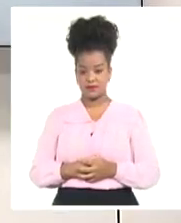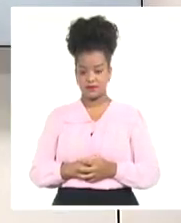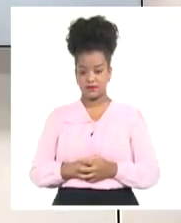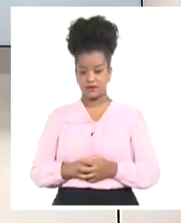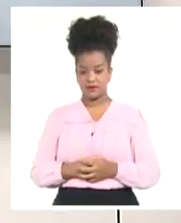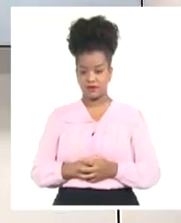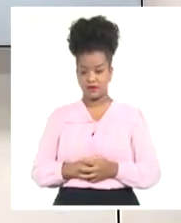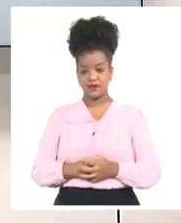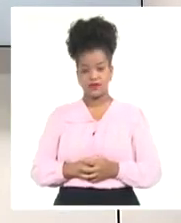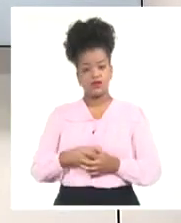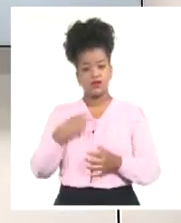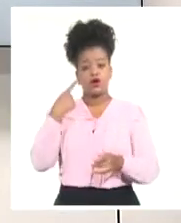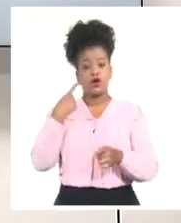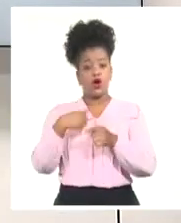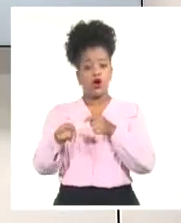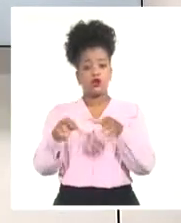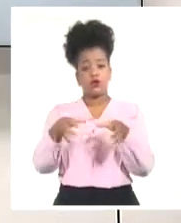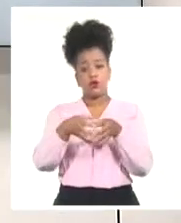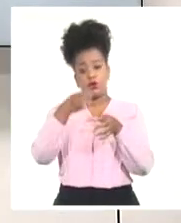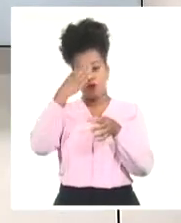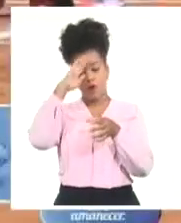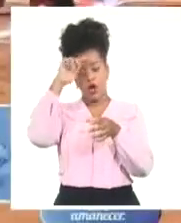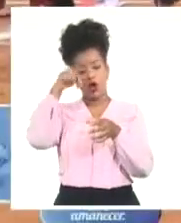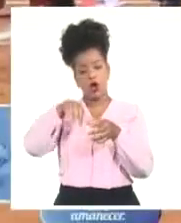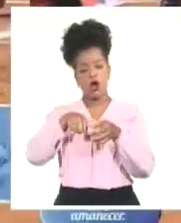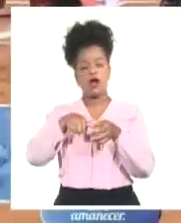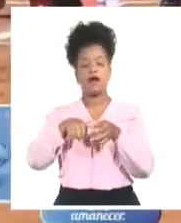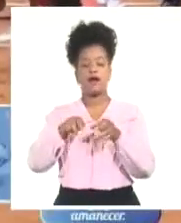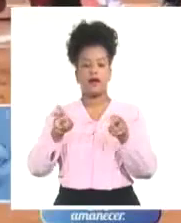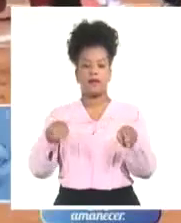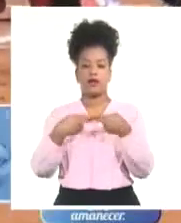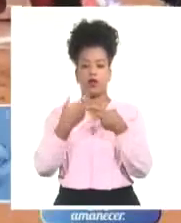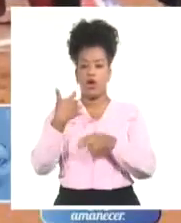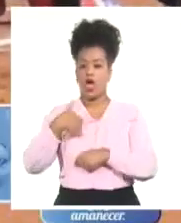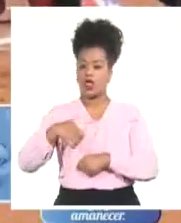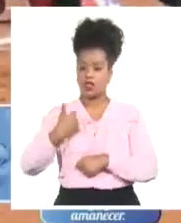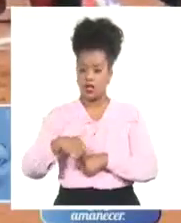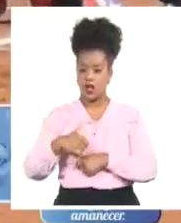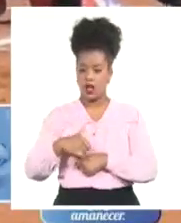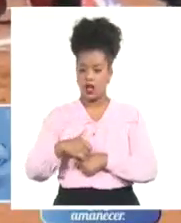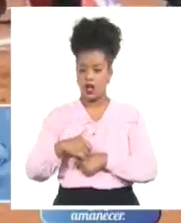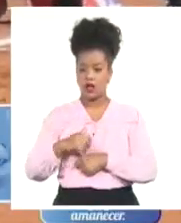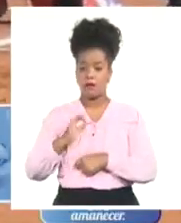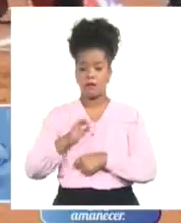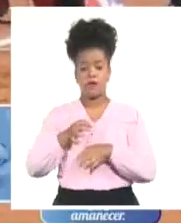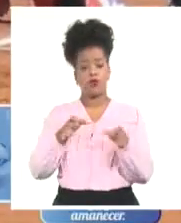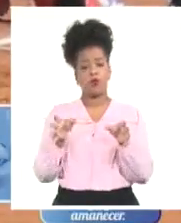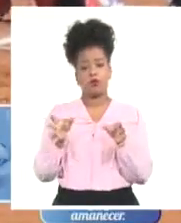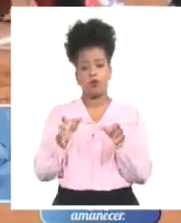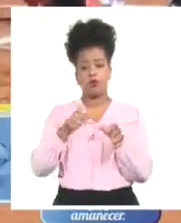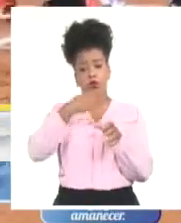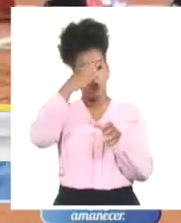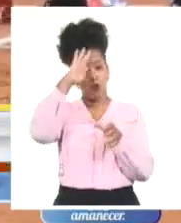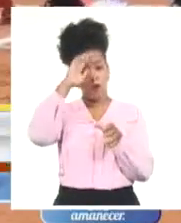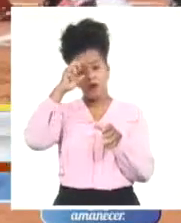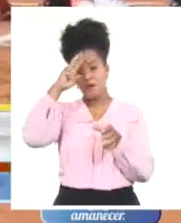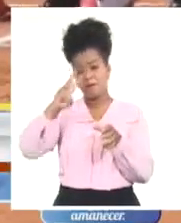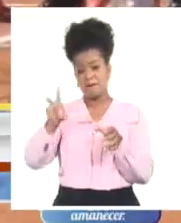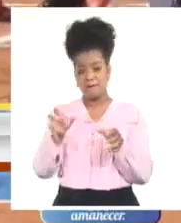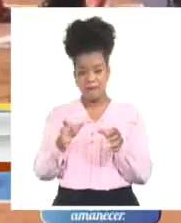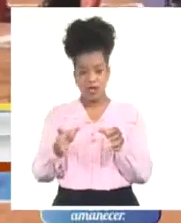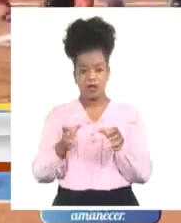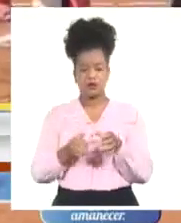el Panamericano de la Disciplina con sede en Argentina. El rival de la fecha fue México y los lanzadores abridores fueron por Cuba, Gugel Plutín y